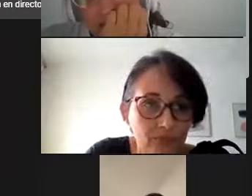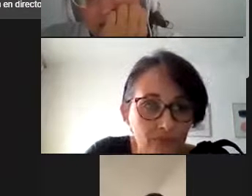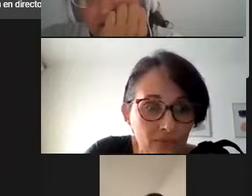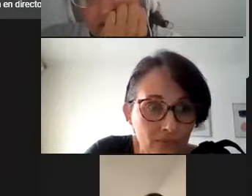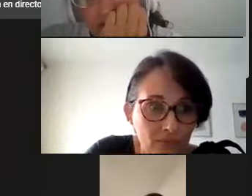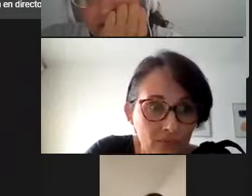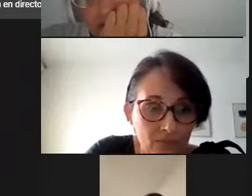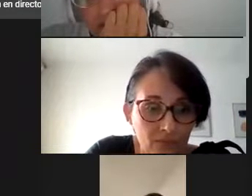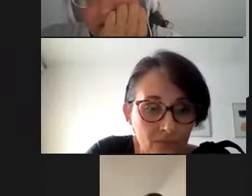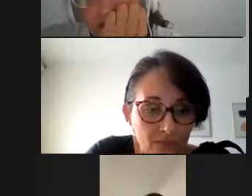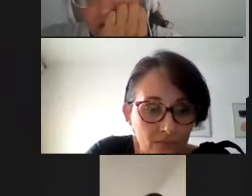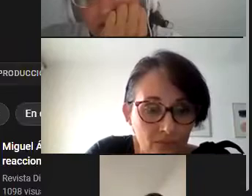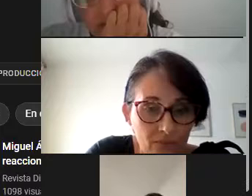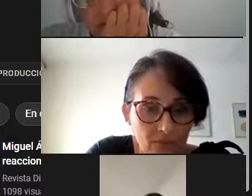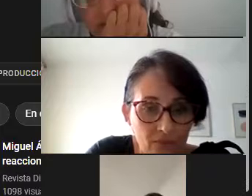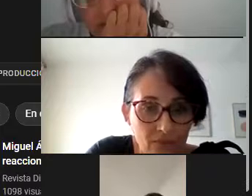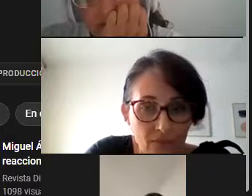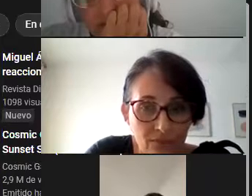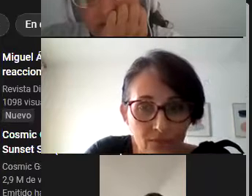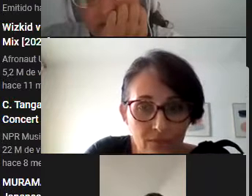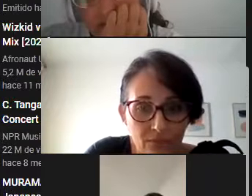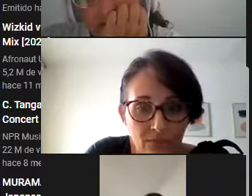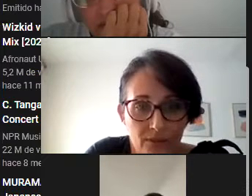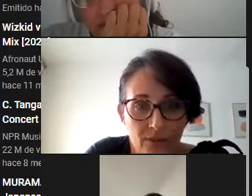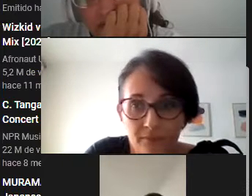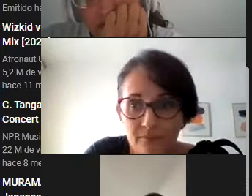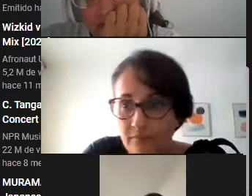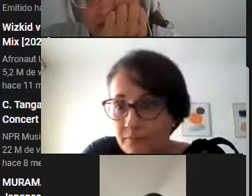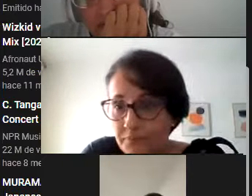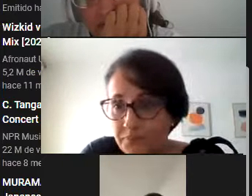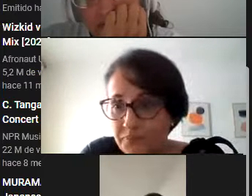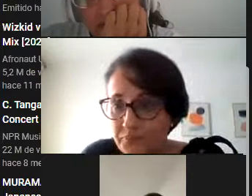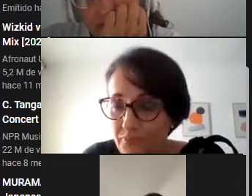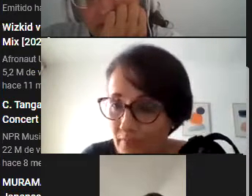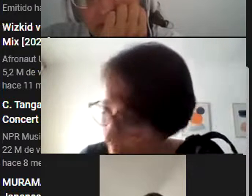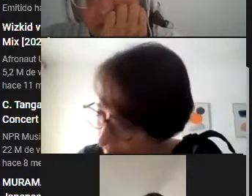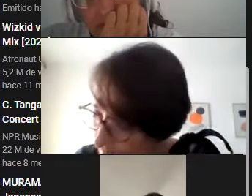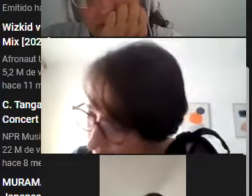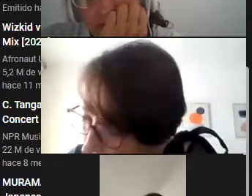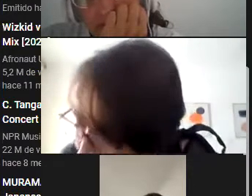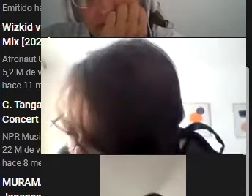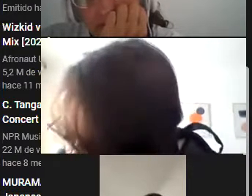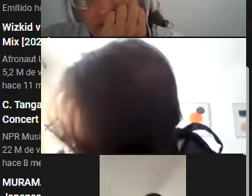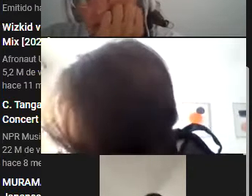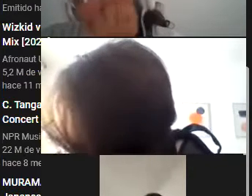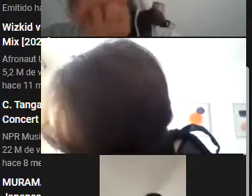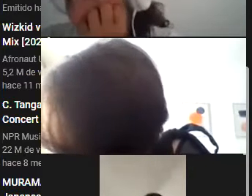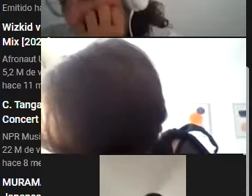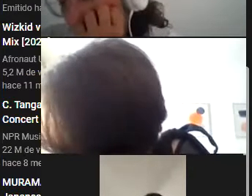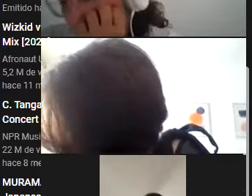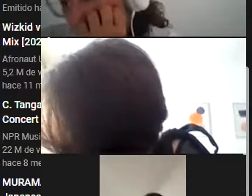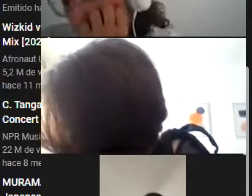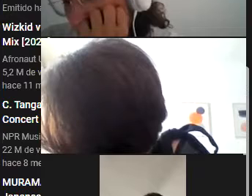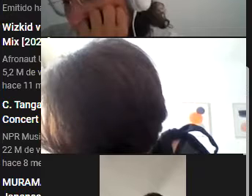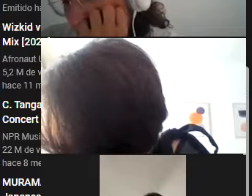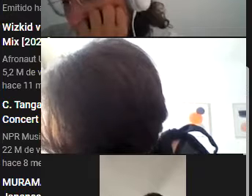Carmen, ¿dónde está? Por aquí. Carmen, bueno. Sí. Carmen. Sí, agradezco, Pepe,